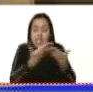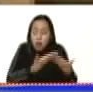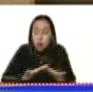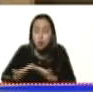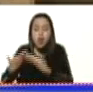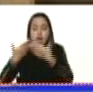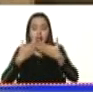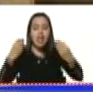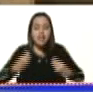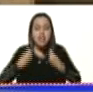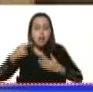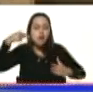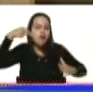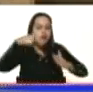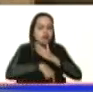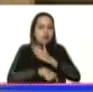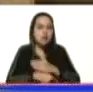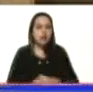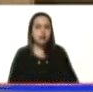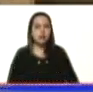vida,